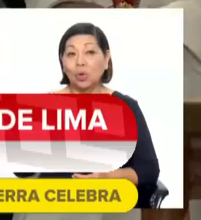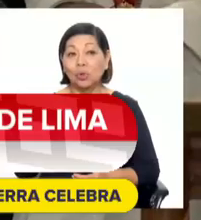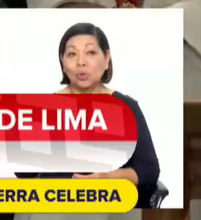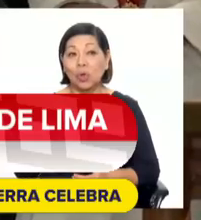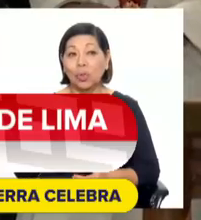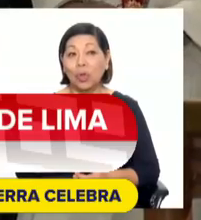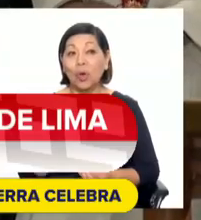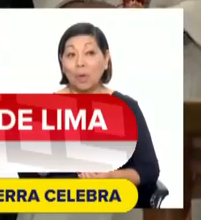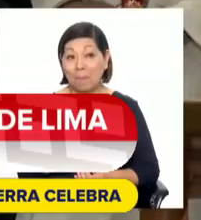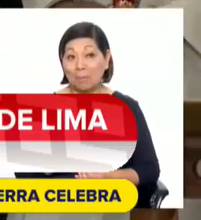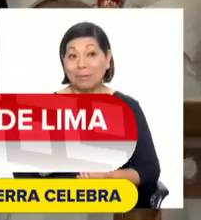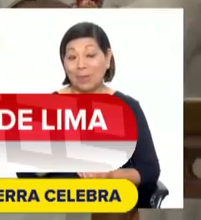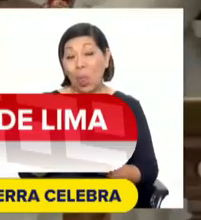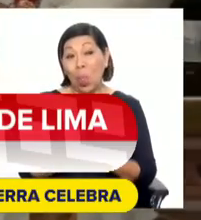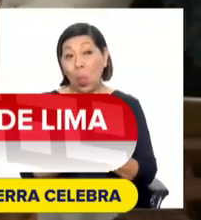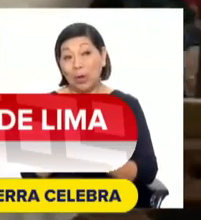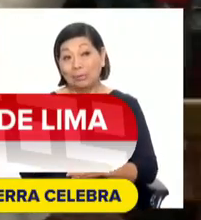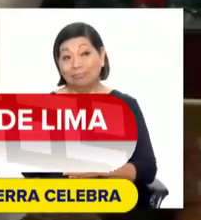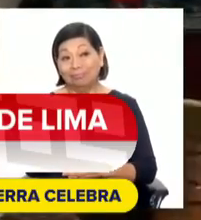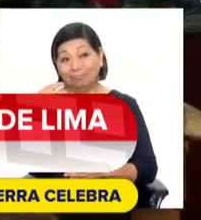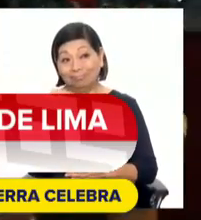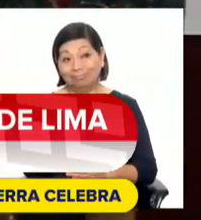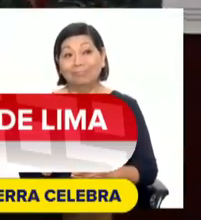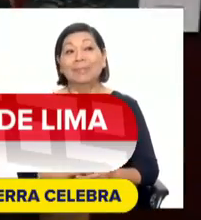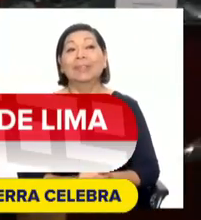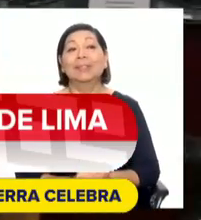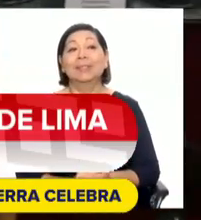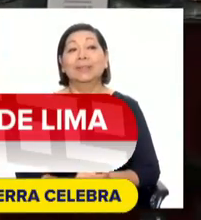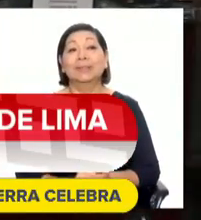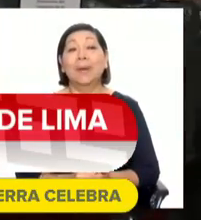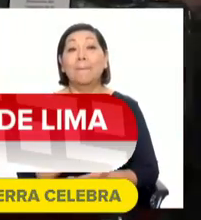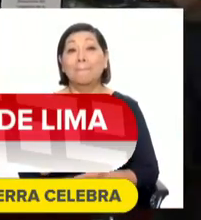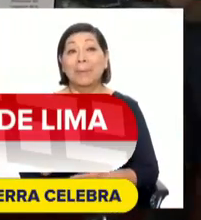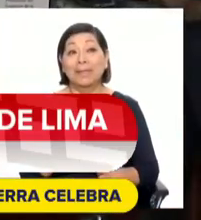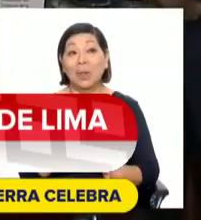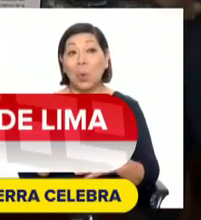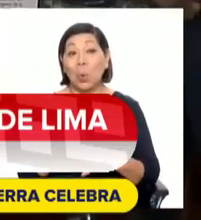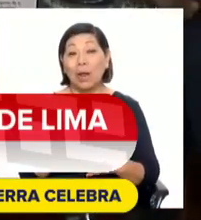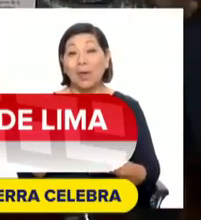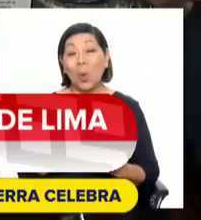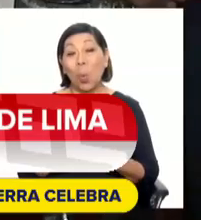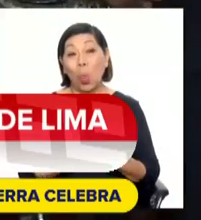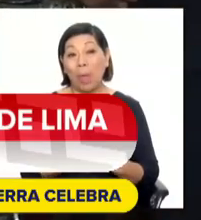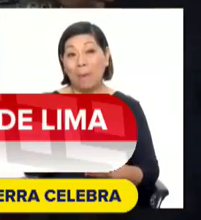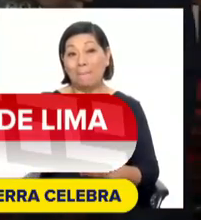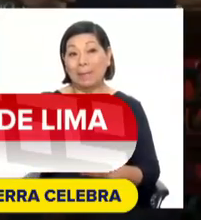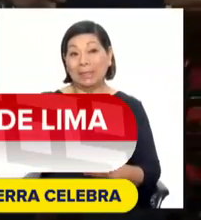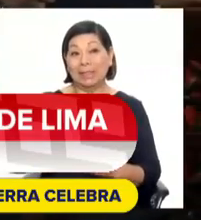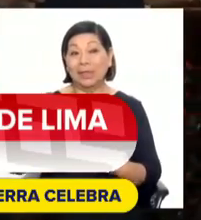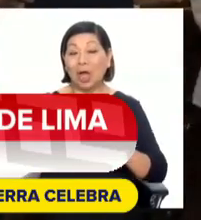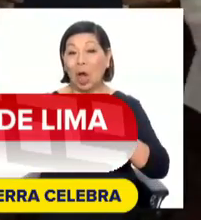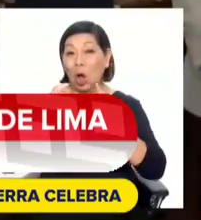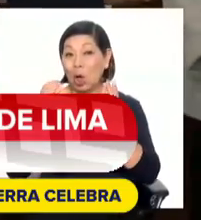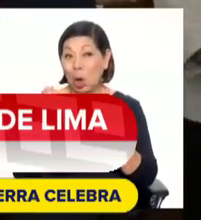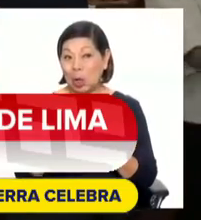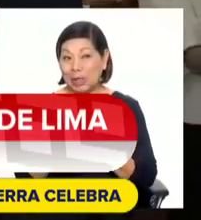la Policía Nacional. También del Ejército, de la Marina de Guerra del Perú y de